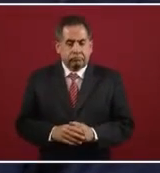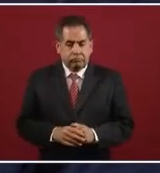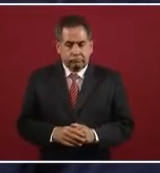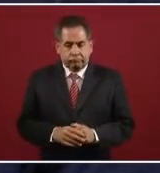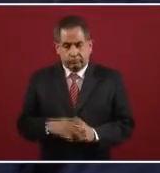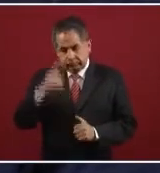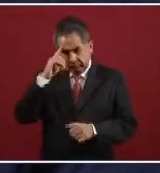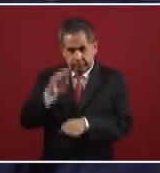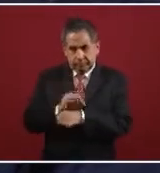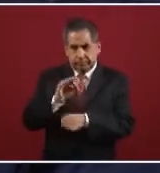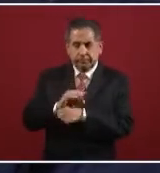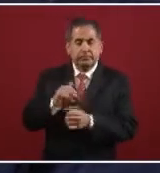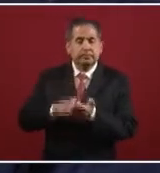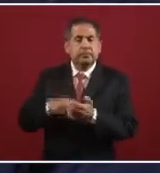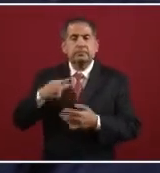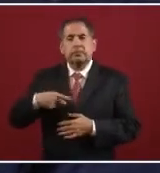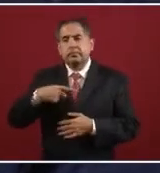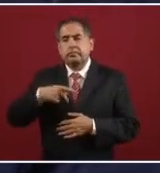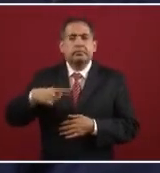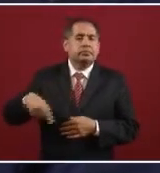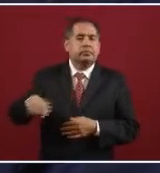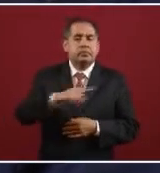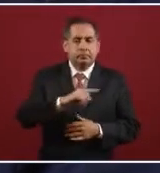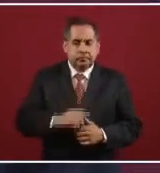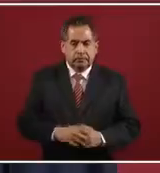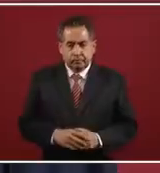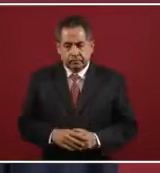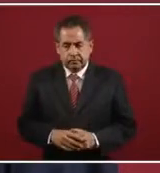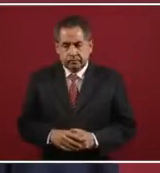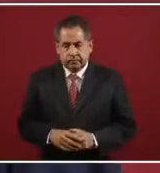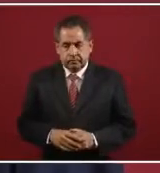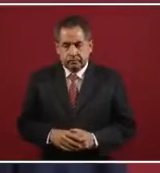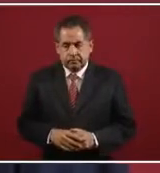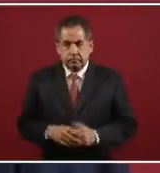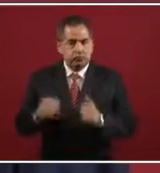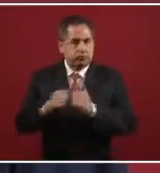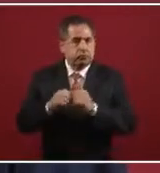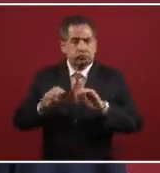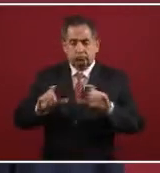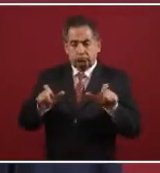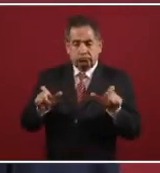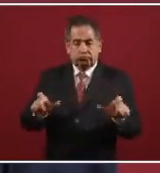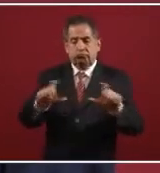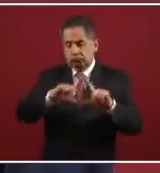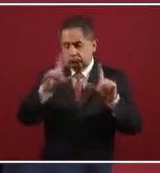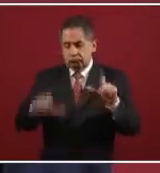de protección a los ciudadanos, con la Guardia Nacional